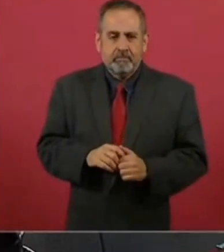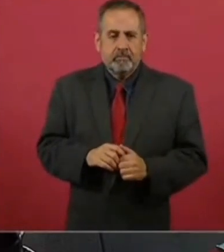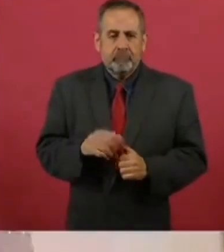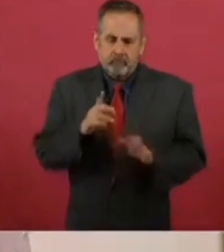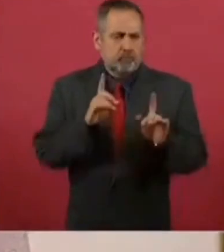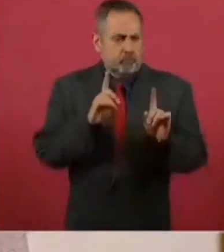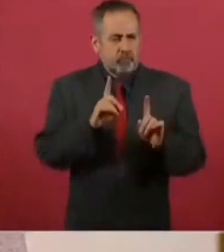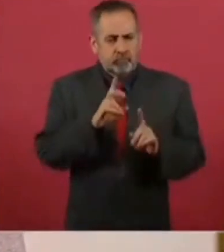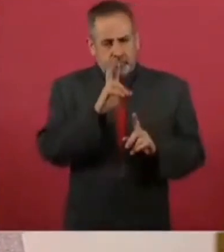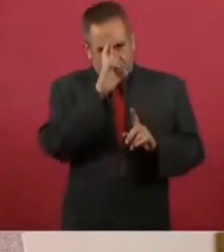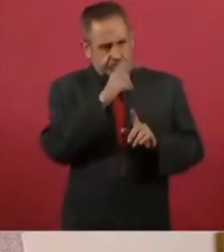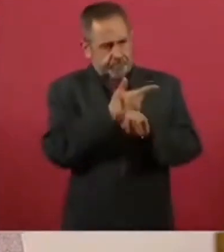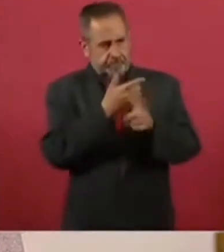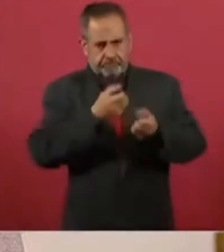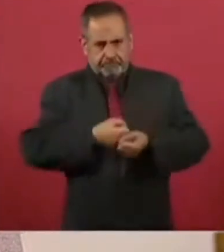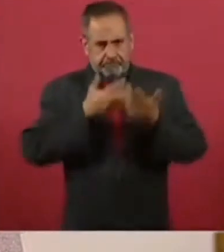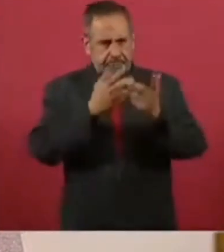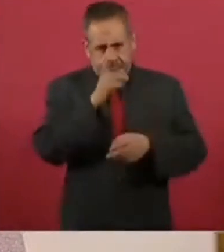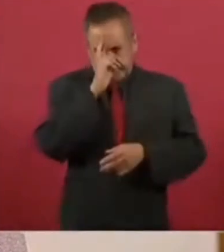respetando la libertad,